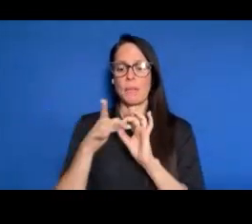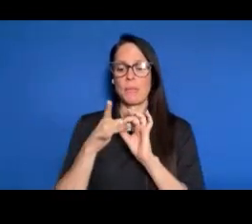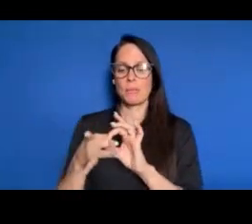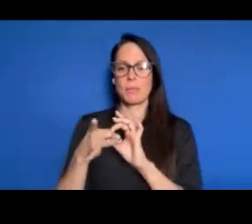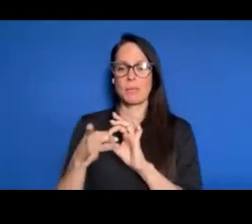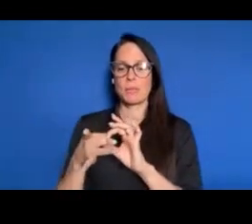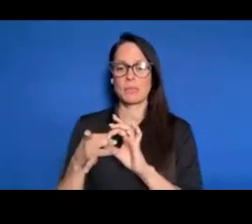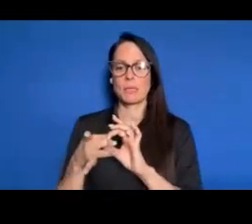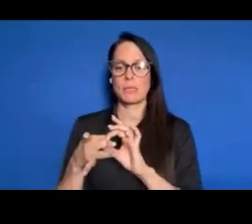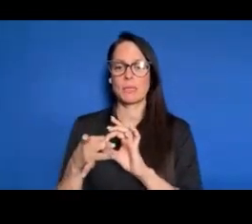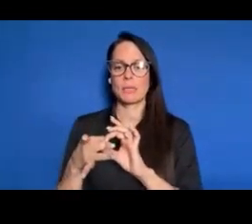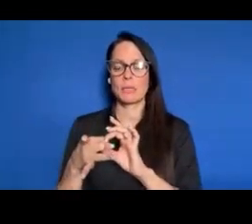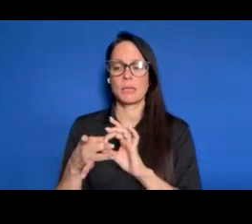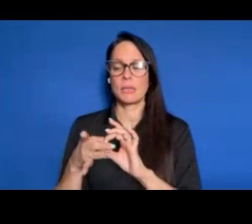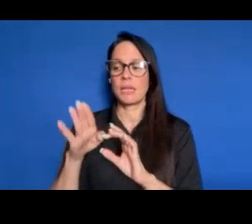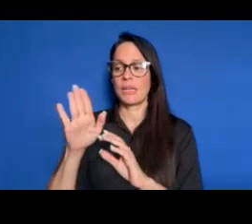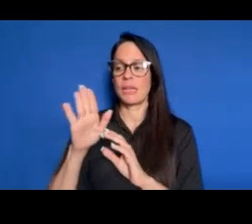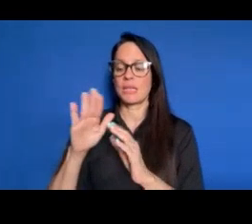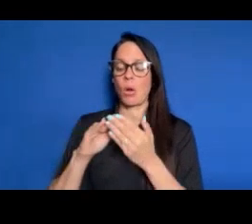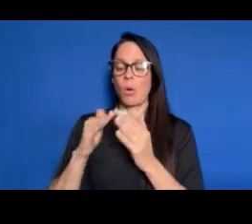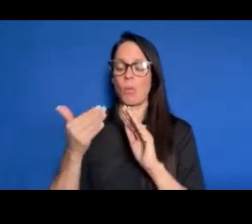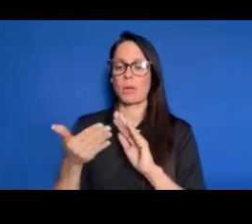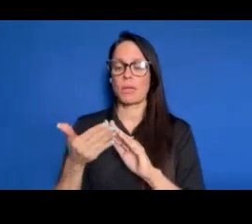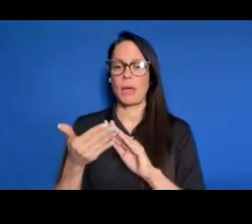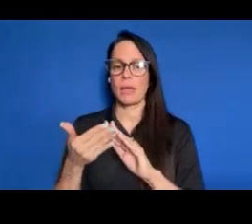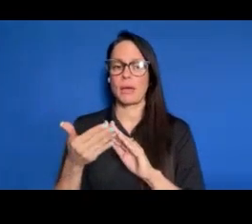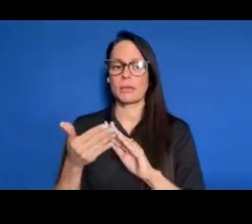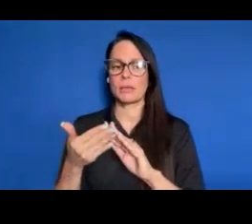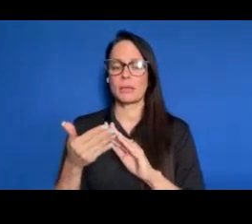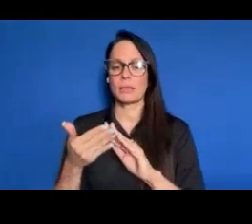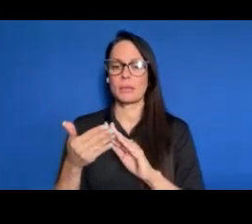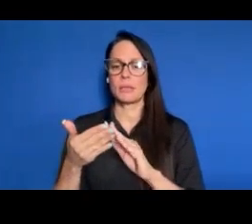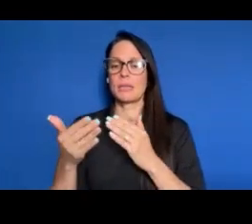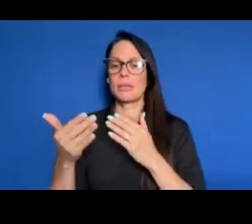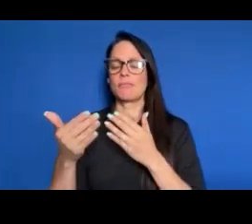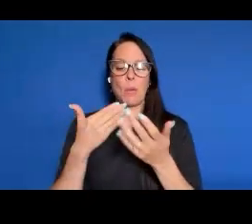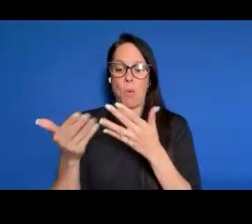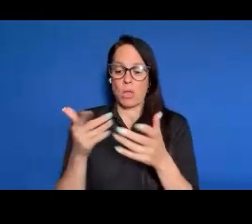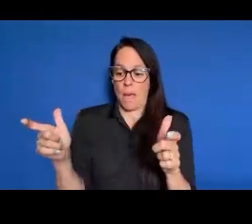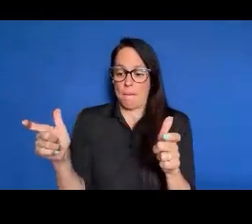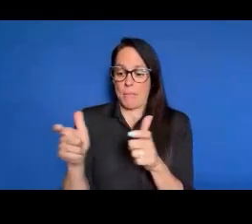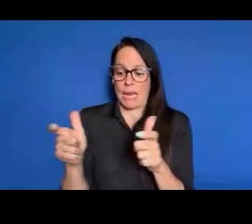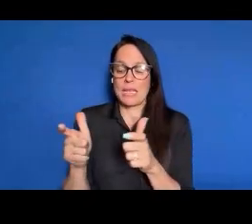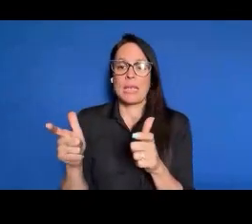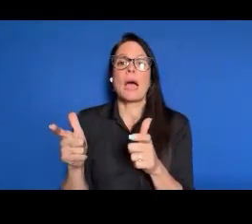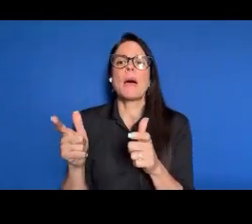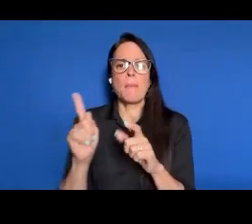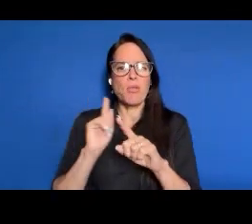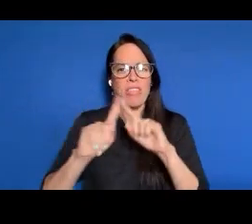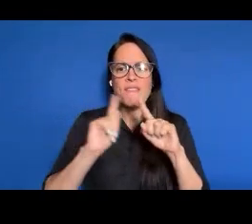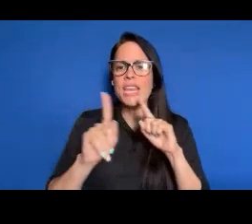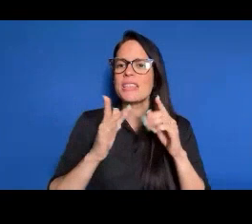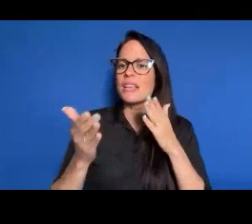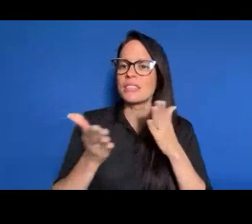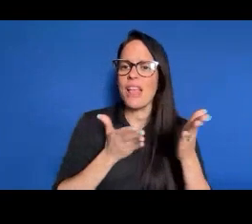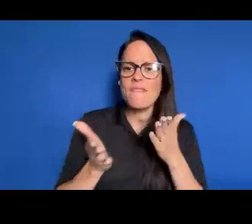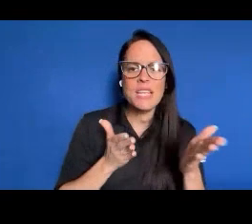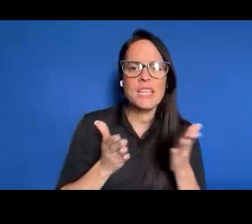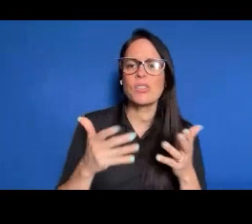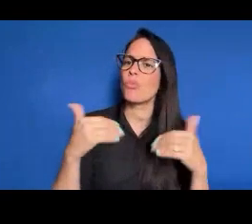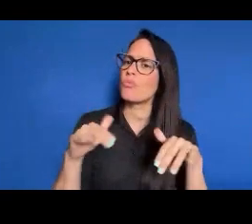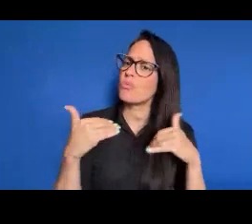y esa comunidad pues es, a pesar de que es pequeña, tiene muchos servicios porque por ejemplo la oficina que de nosotros